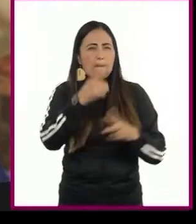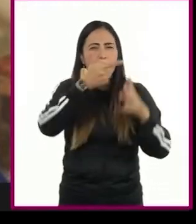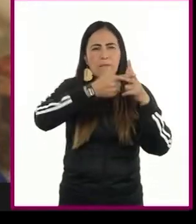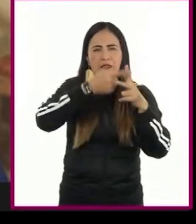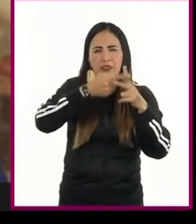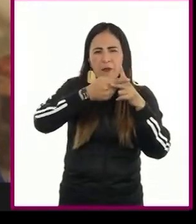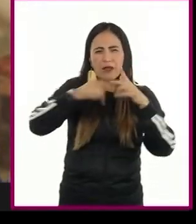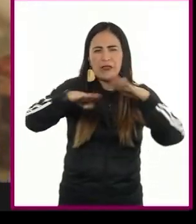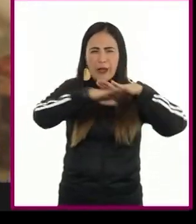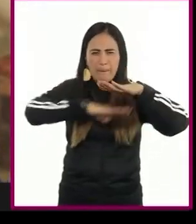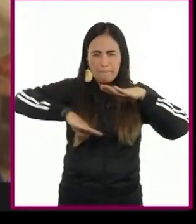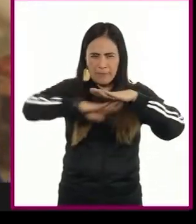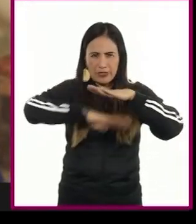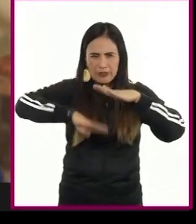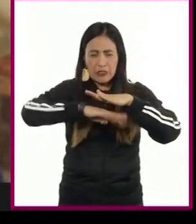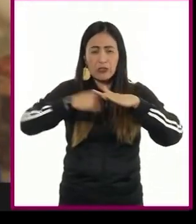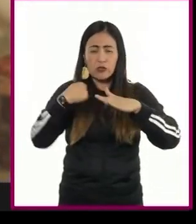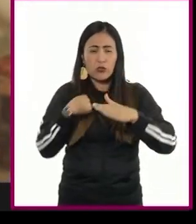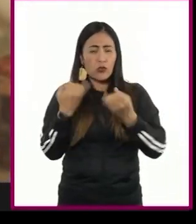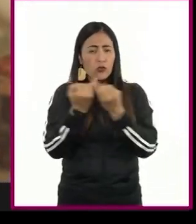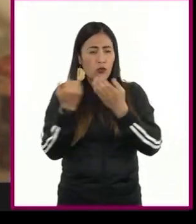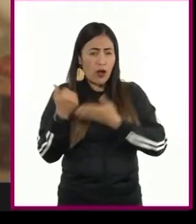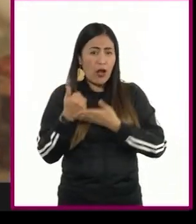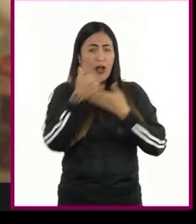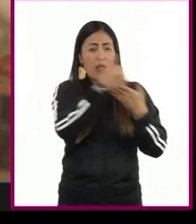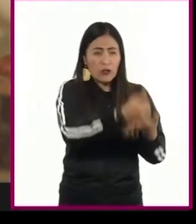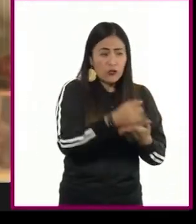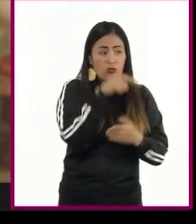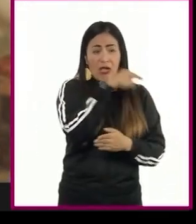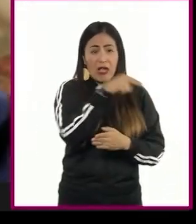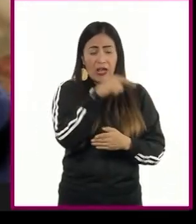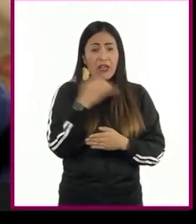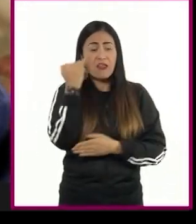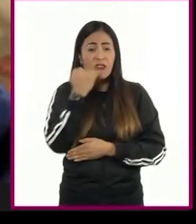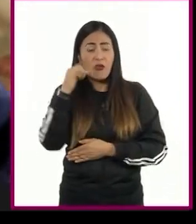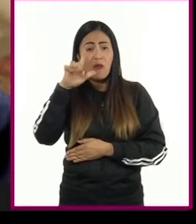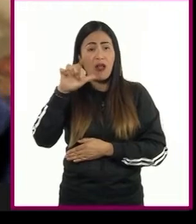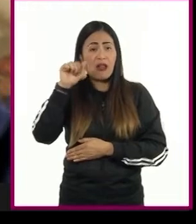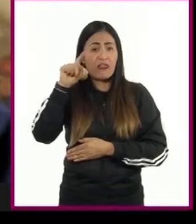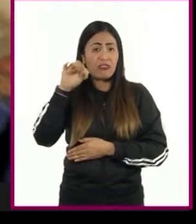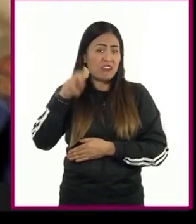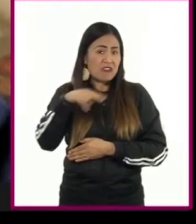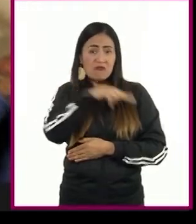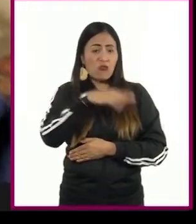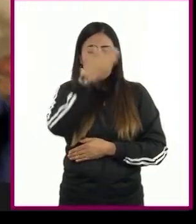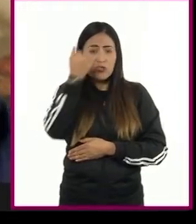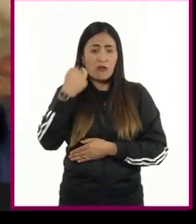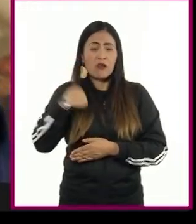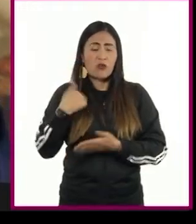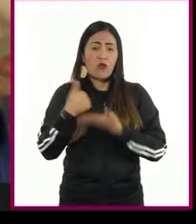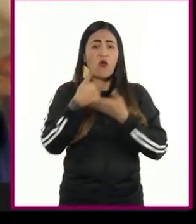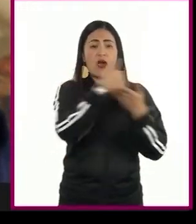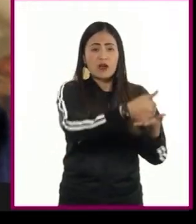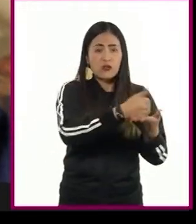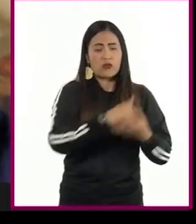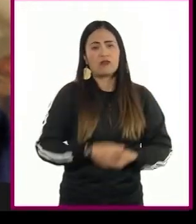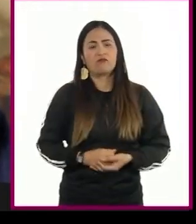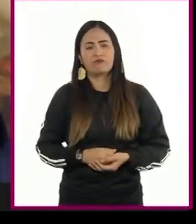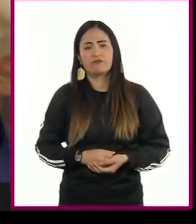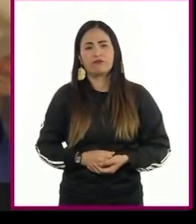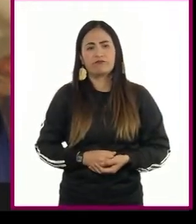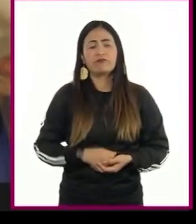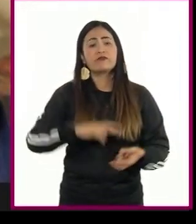clásica, y le ayudaba con el obstáculo de no saber dominar el latín. Él me apoyó mucho en ello y en encontrar la